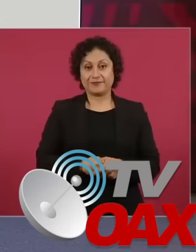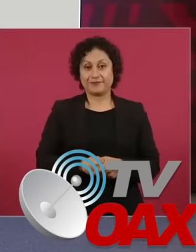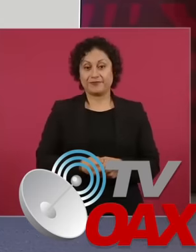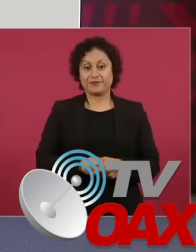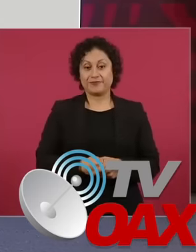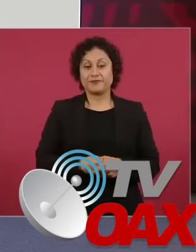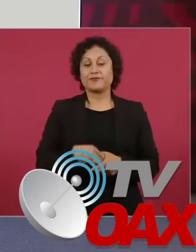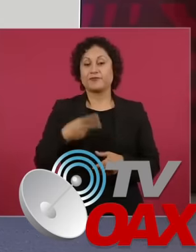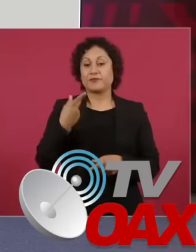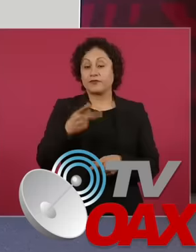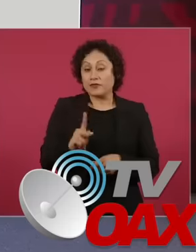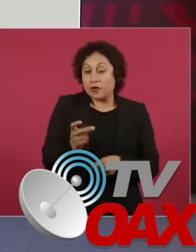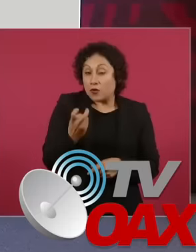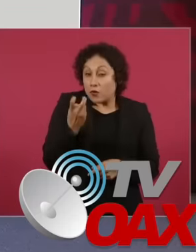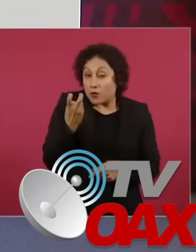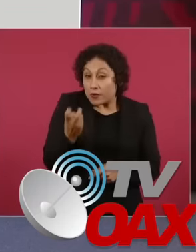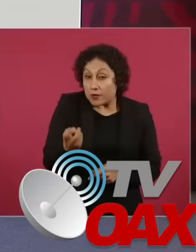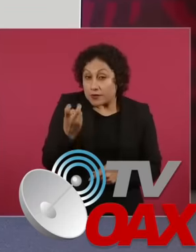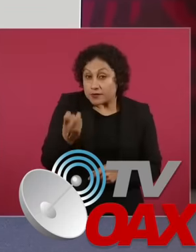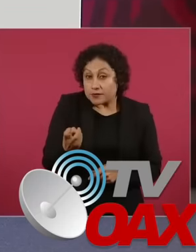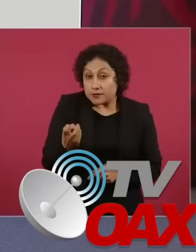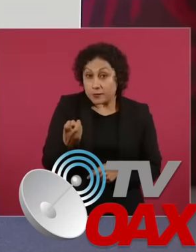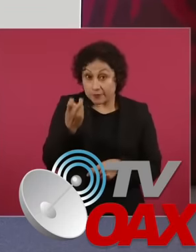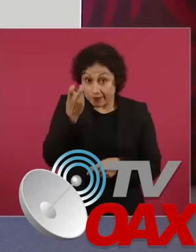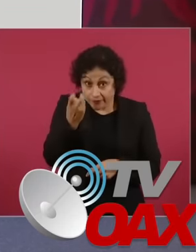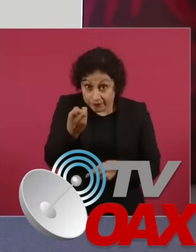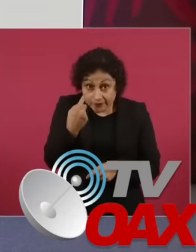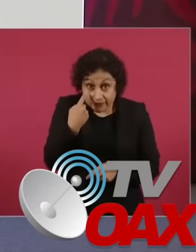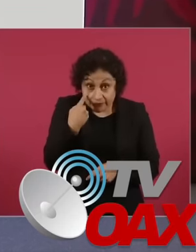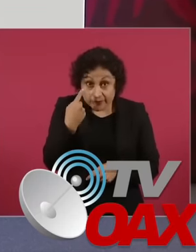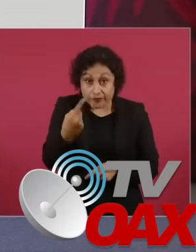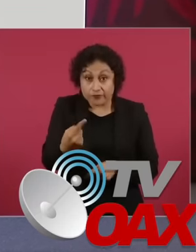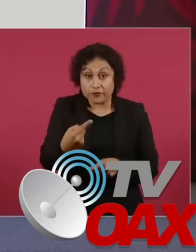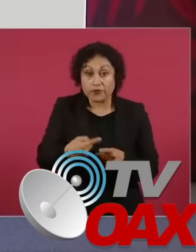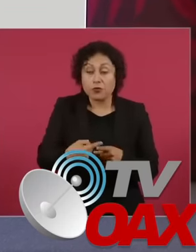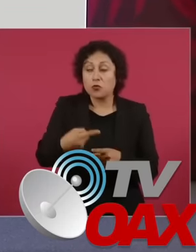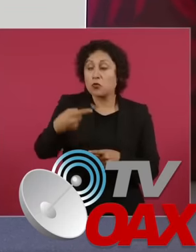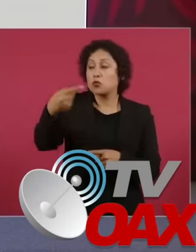Pero eso es un fenómeno, eso no se veía desde hace